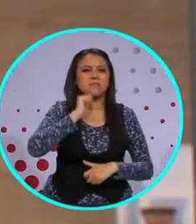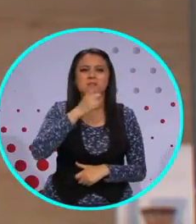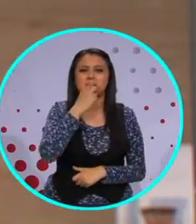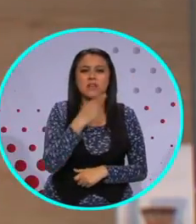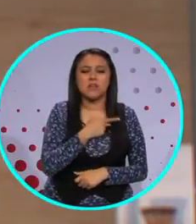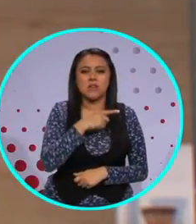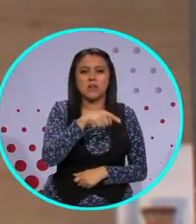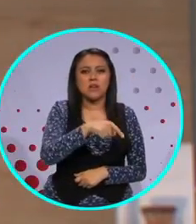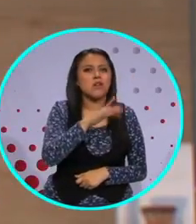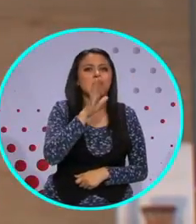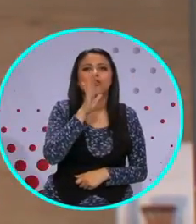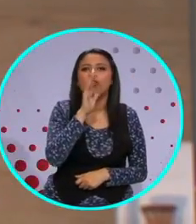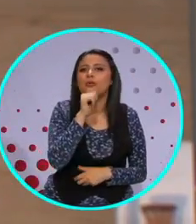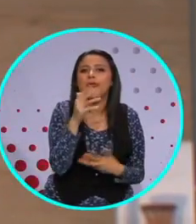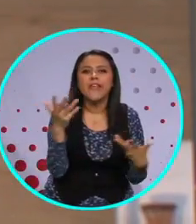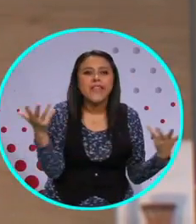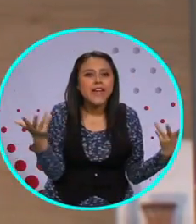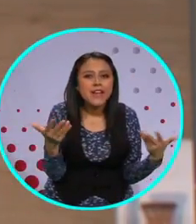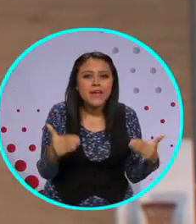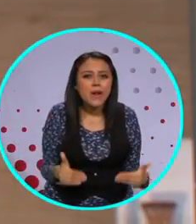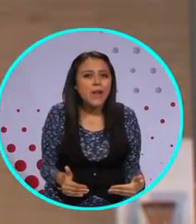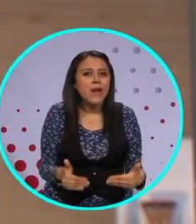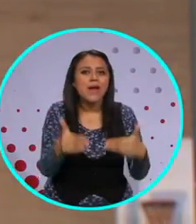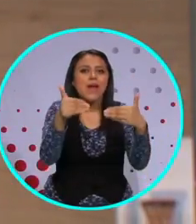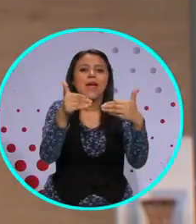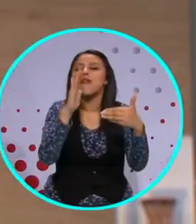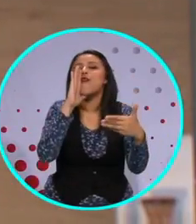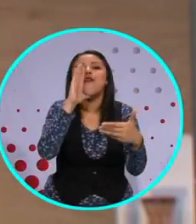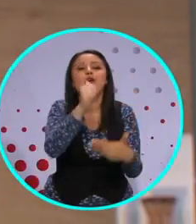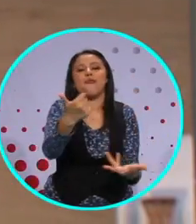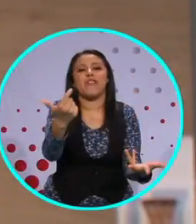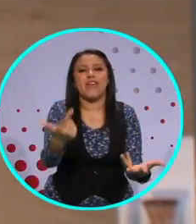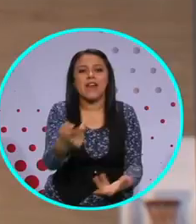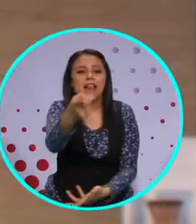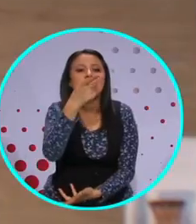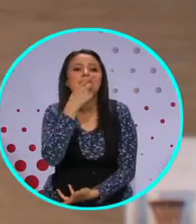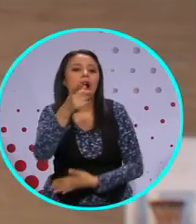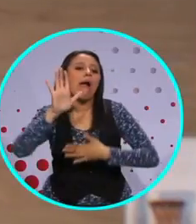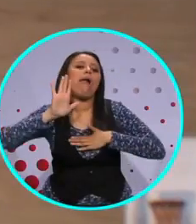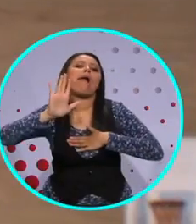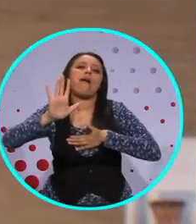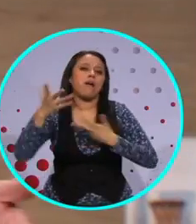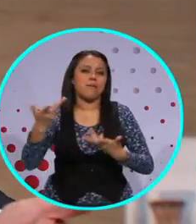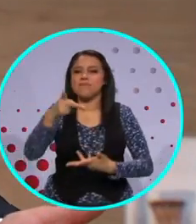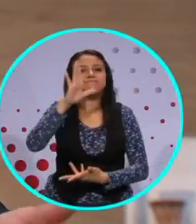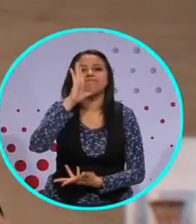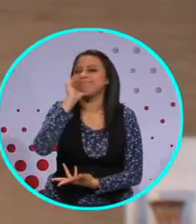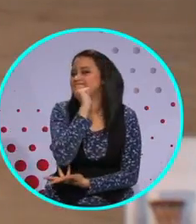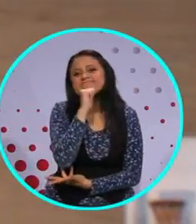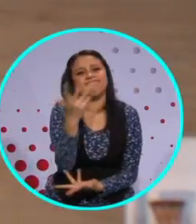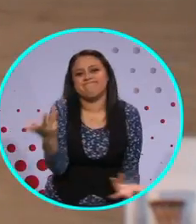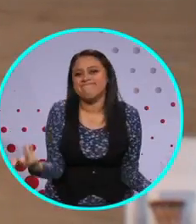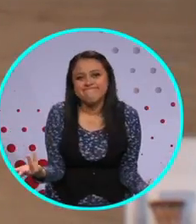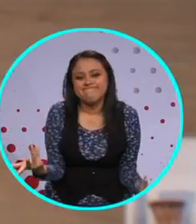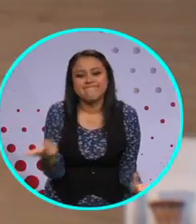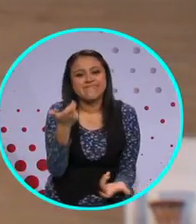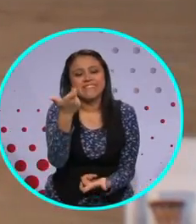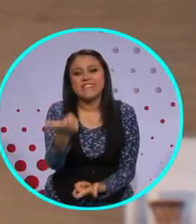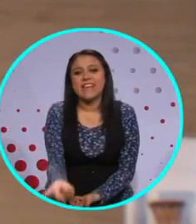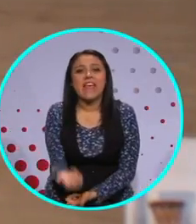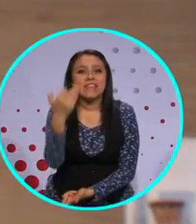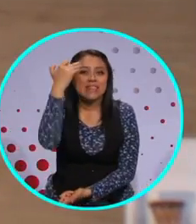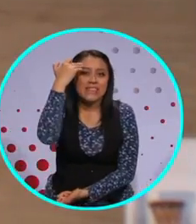no puede construir el muro prometió un muro lo puede construir se le acabó el